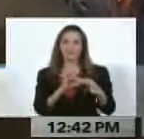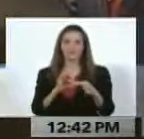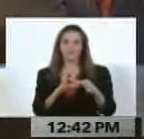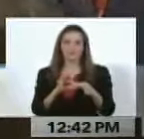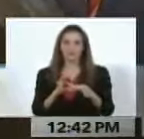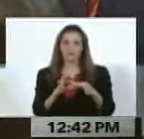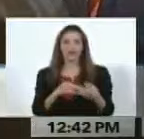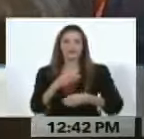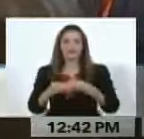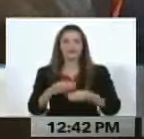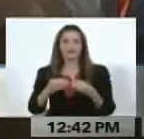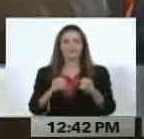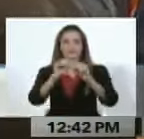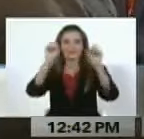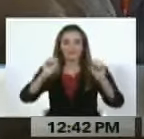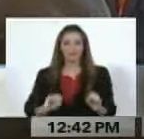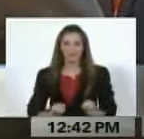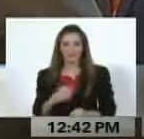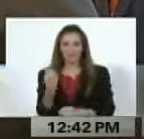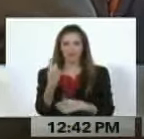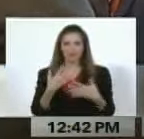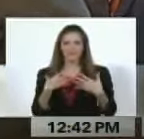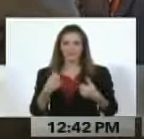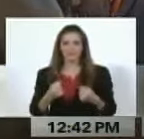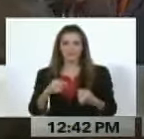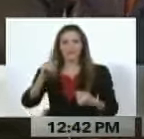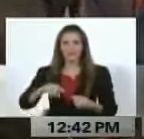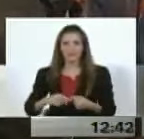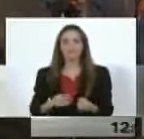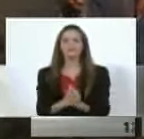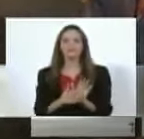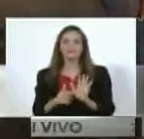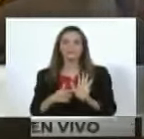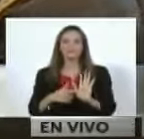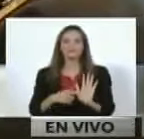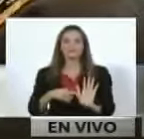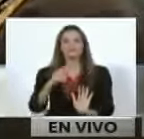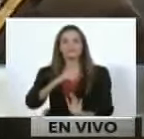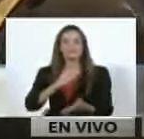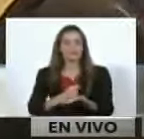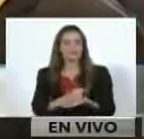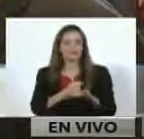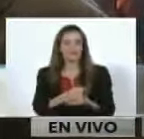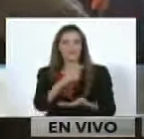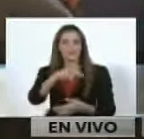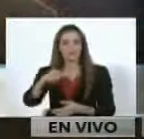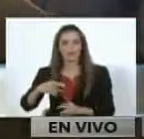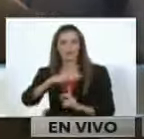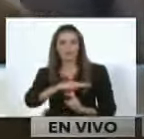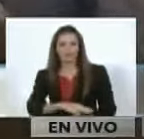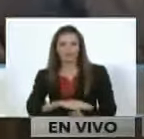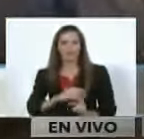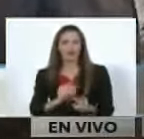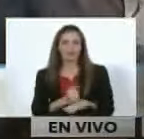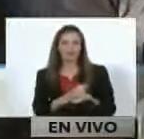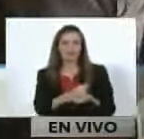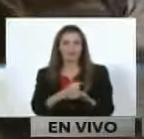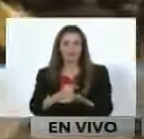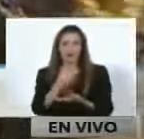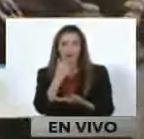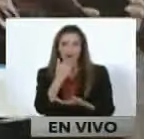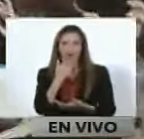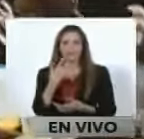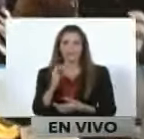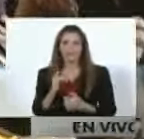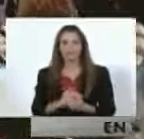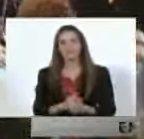la conformación de un sistema único de salud y que vislumbró la necesidad de los más excluidos y excluidas, cuando apostaba por